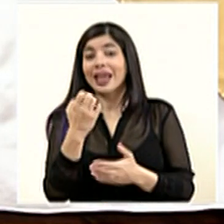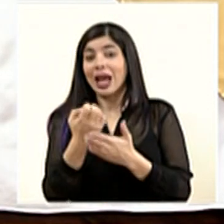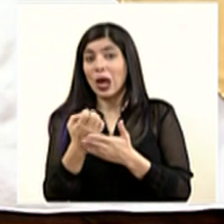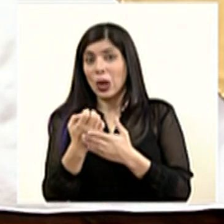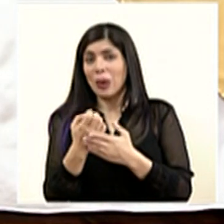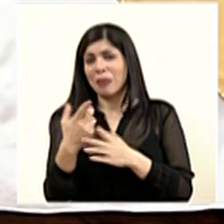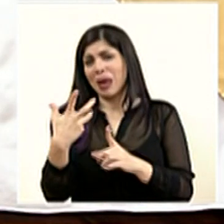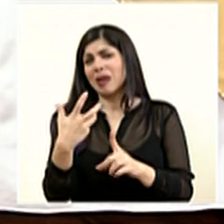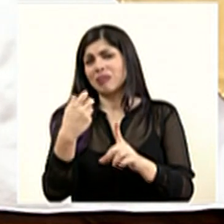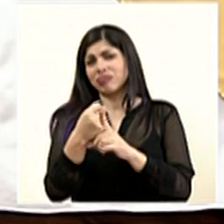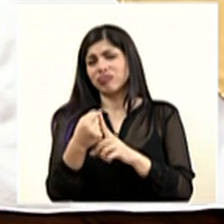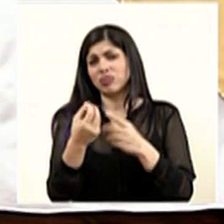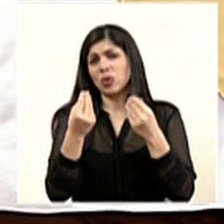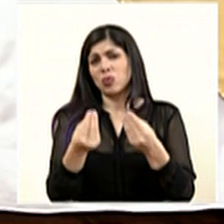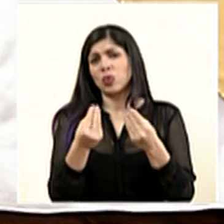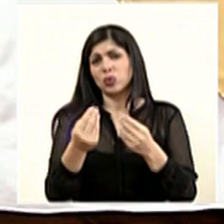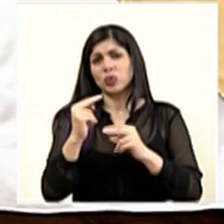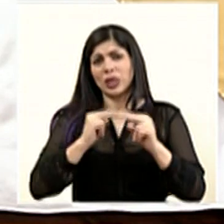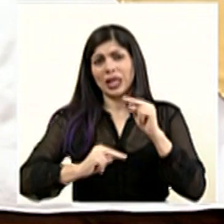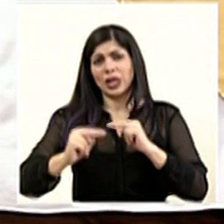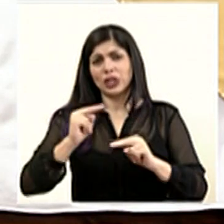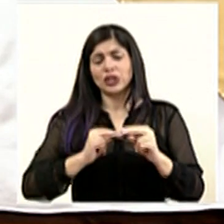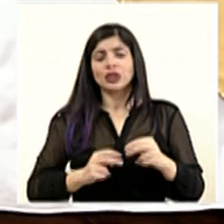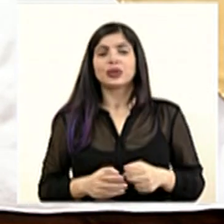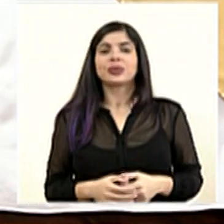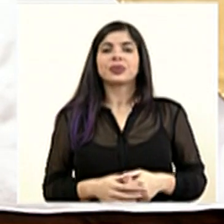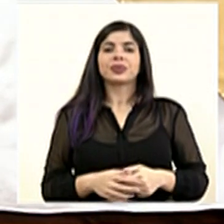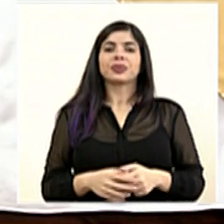ha afectado severamente a los negocios?